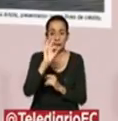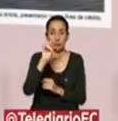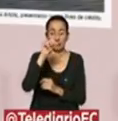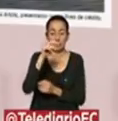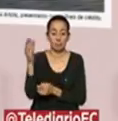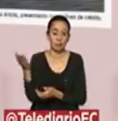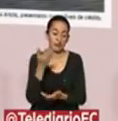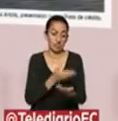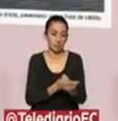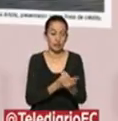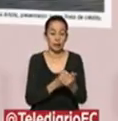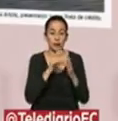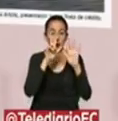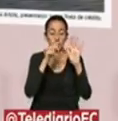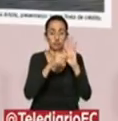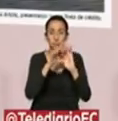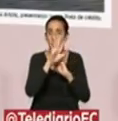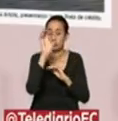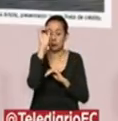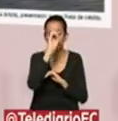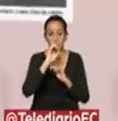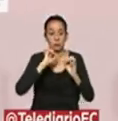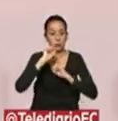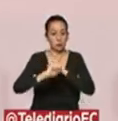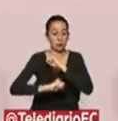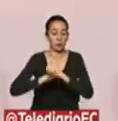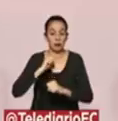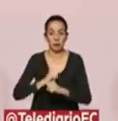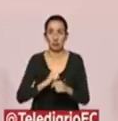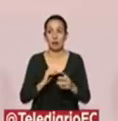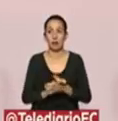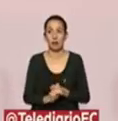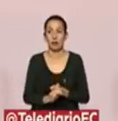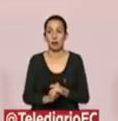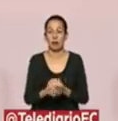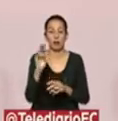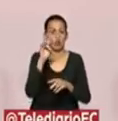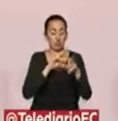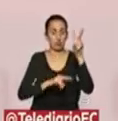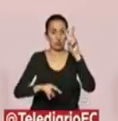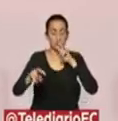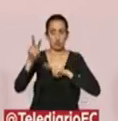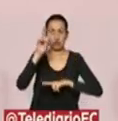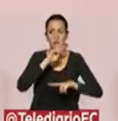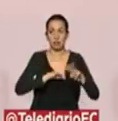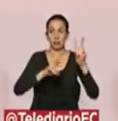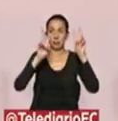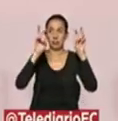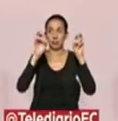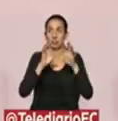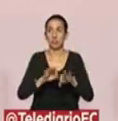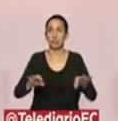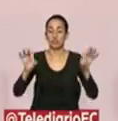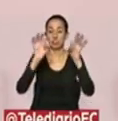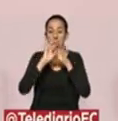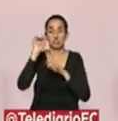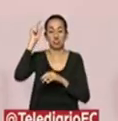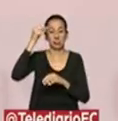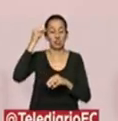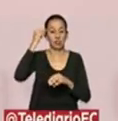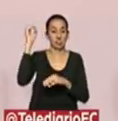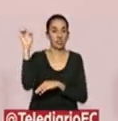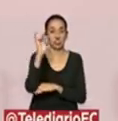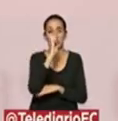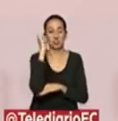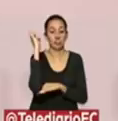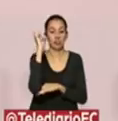anual para pequeñas y medianas empresas. Uno de los titulares. Revisamos el siguiente, otro tema de importancia. Gobierno declara estado de